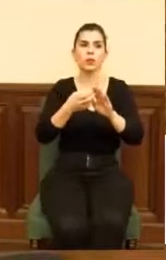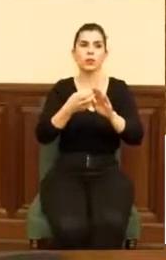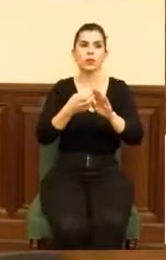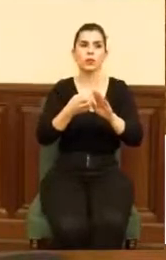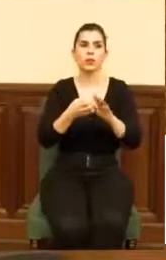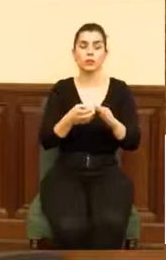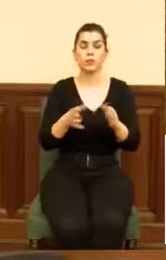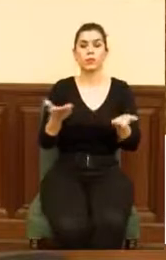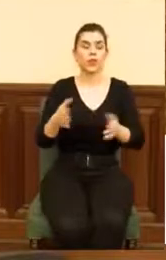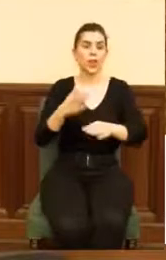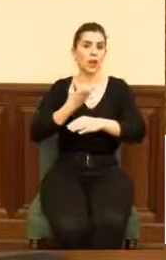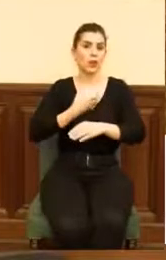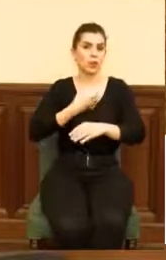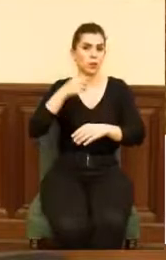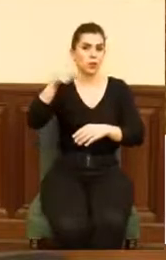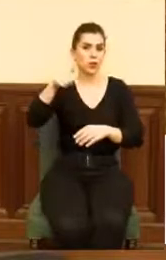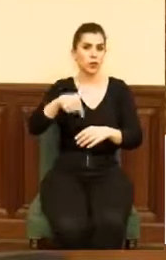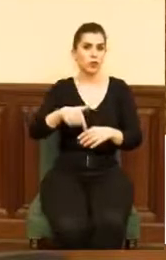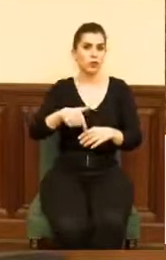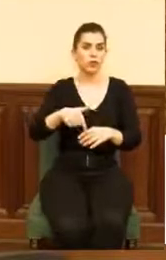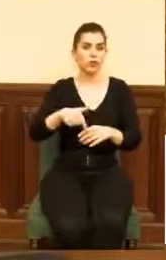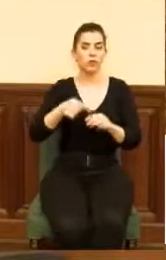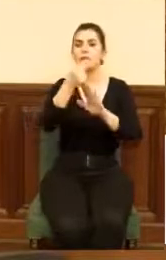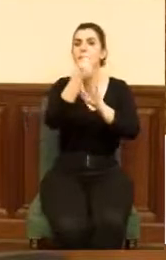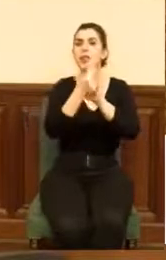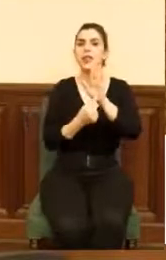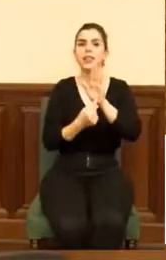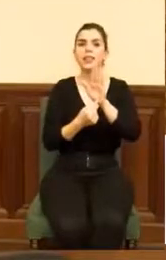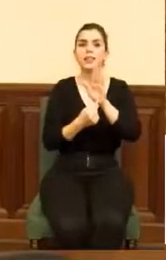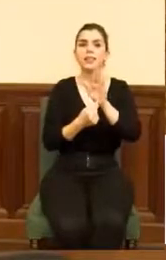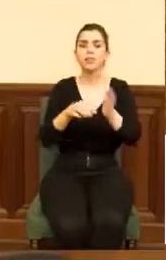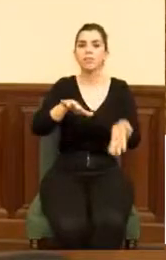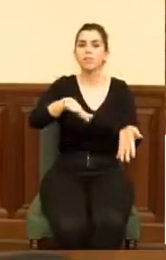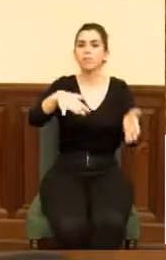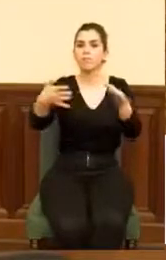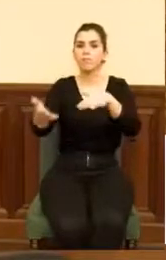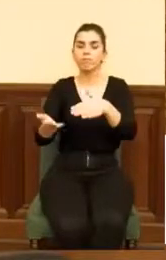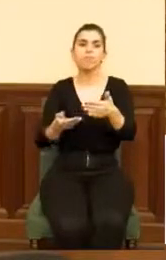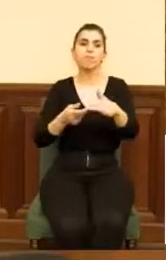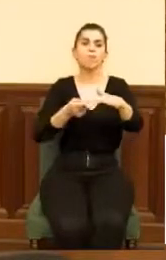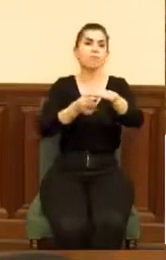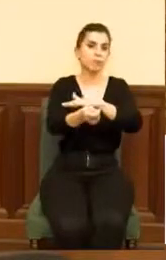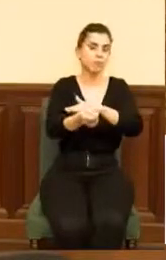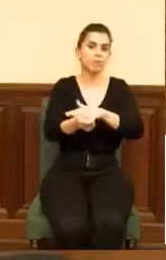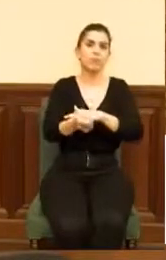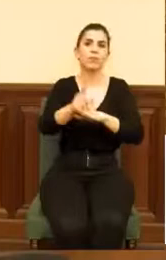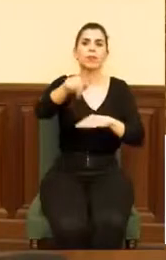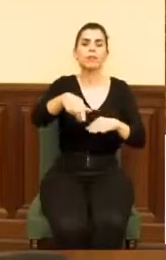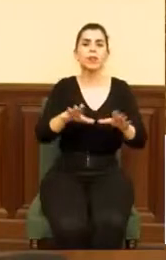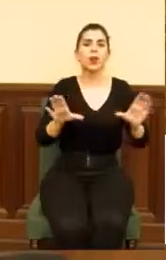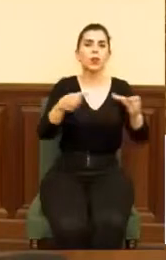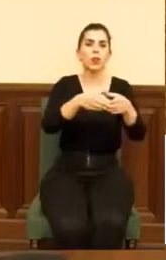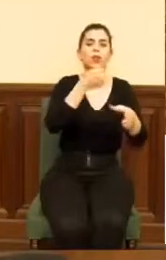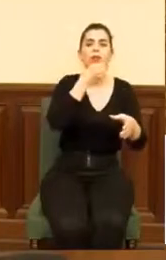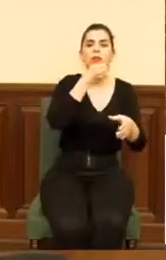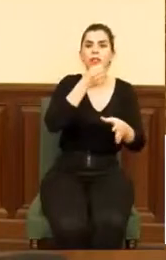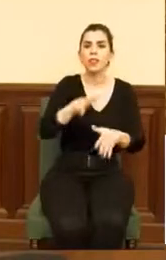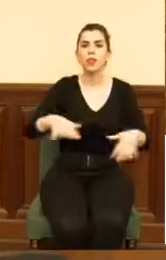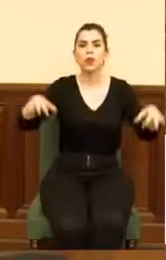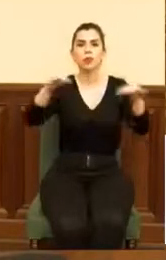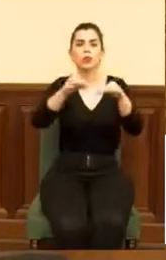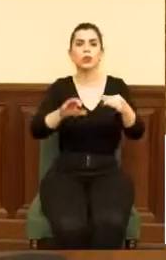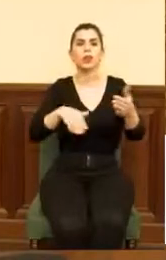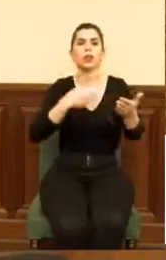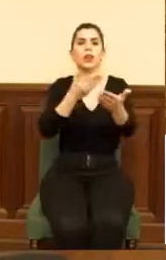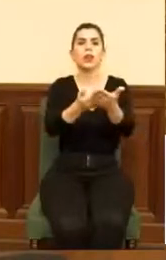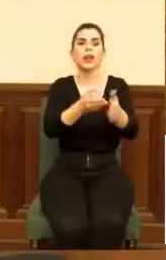solicitando al Ayuntamiento que establezca una serie de medidas. Y el Partido Socialista y Podemos presentan una enmienda diciendo